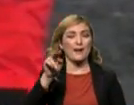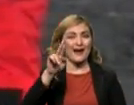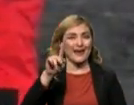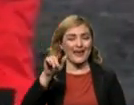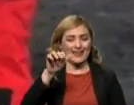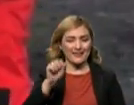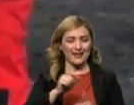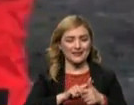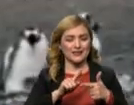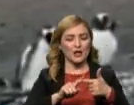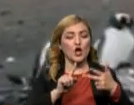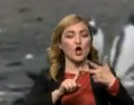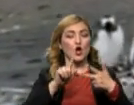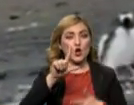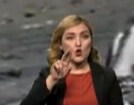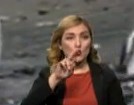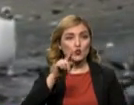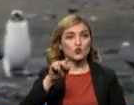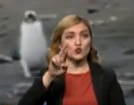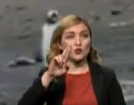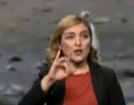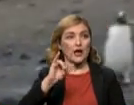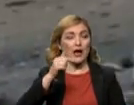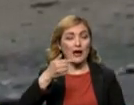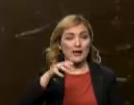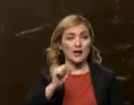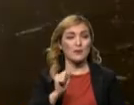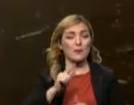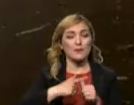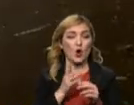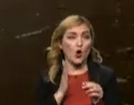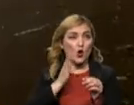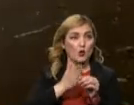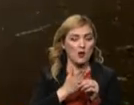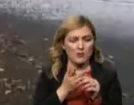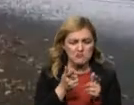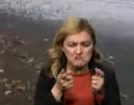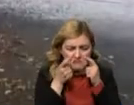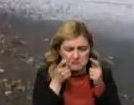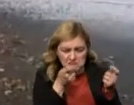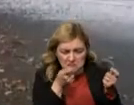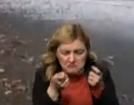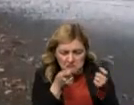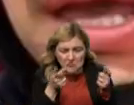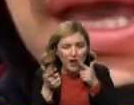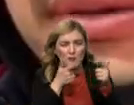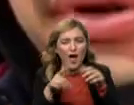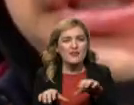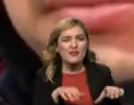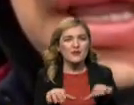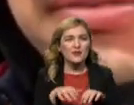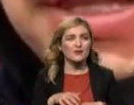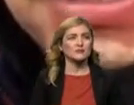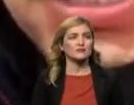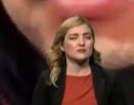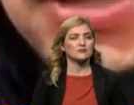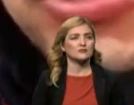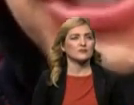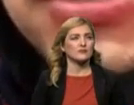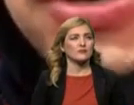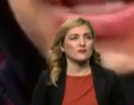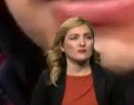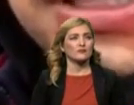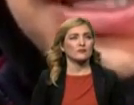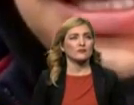y Jorge Luz Uriaga, en el que su principal objetivo era monitorear la actividad en este territorio. Aproximadamente a